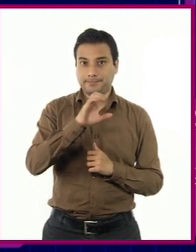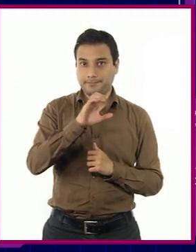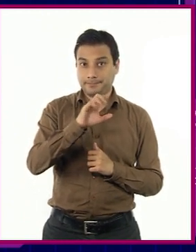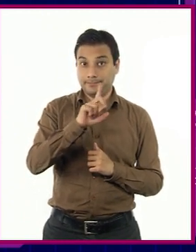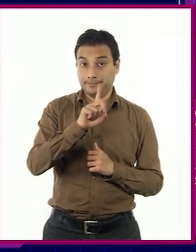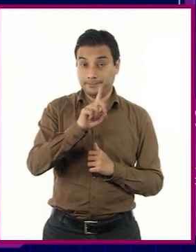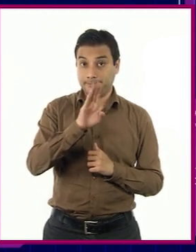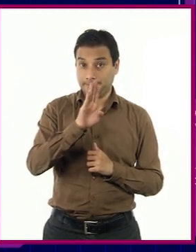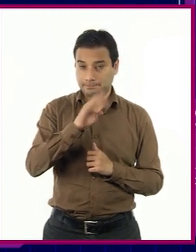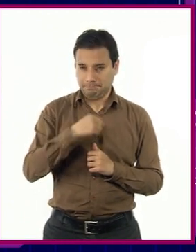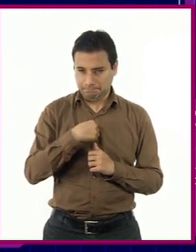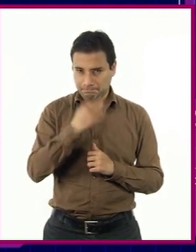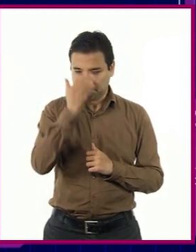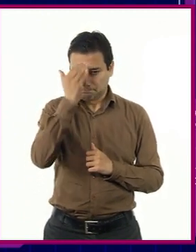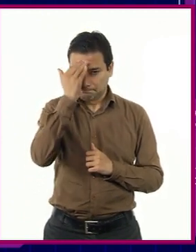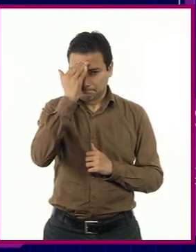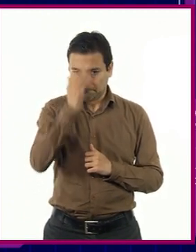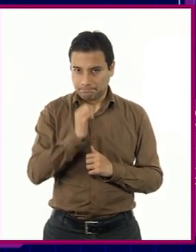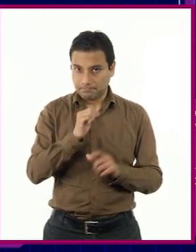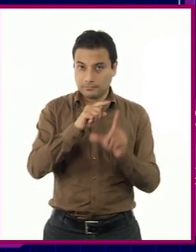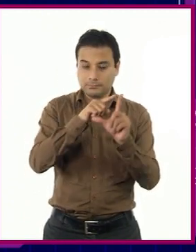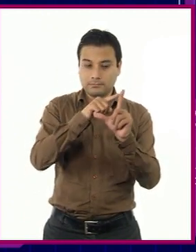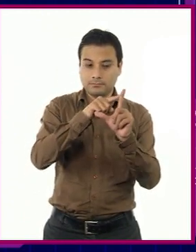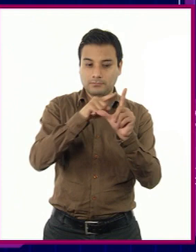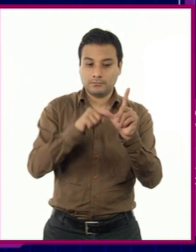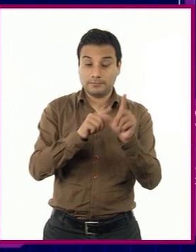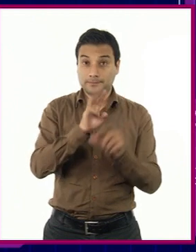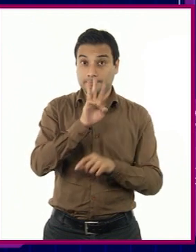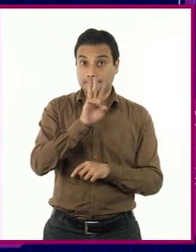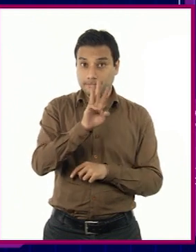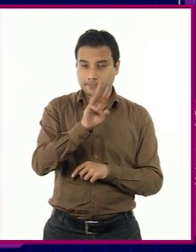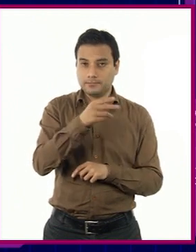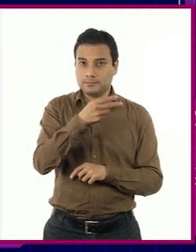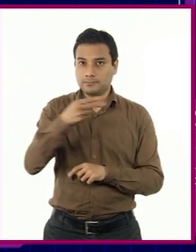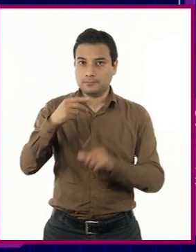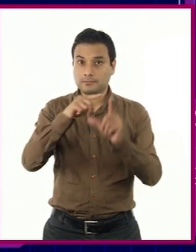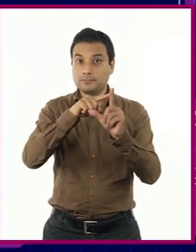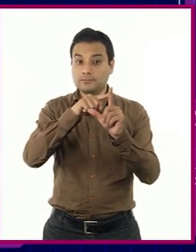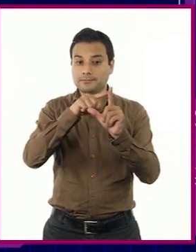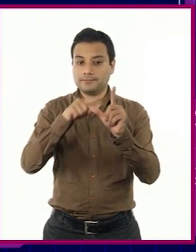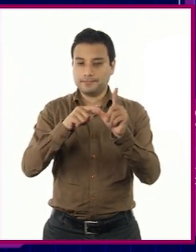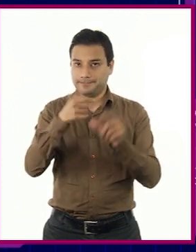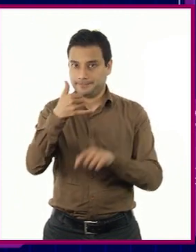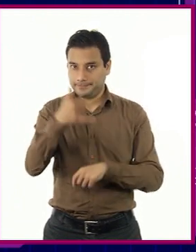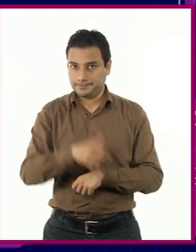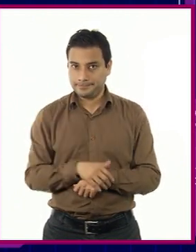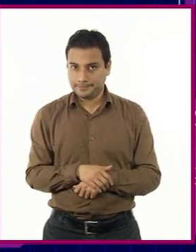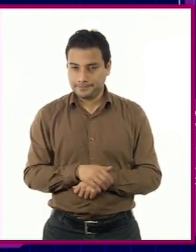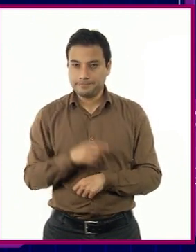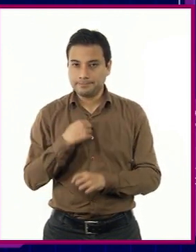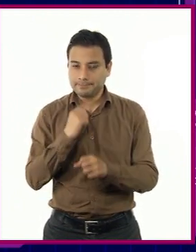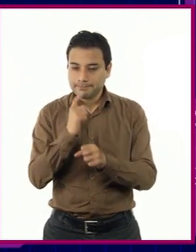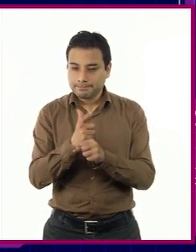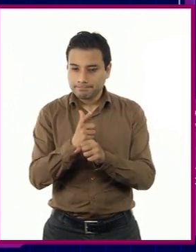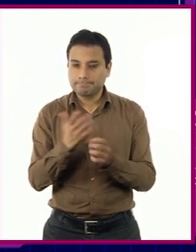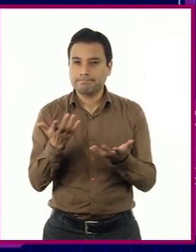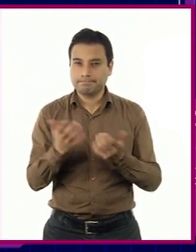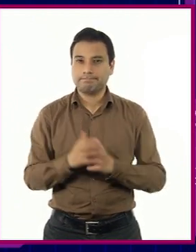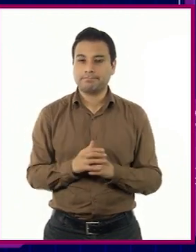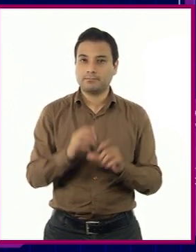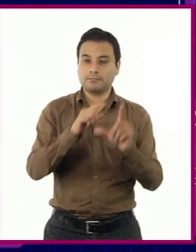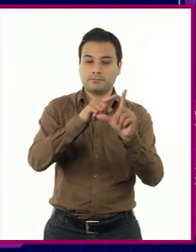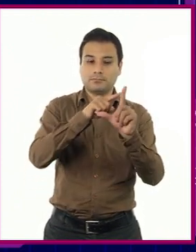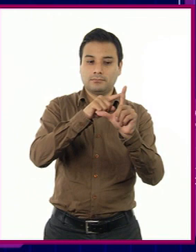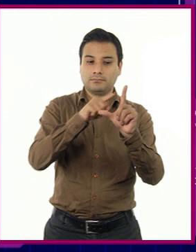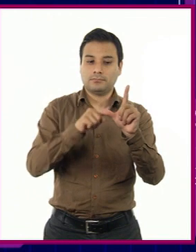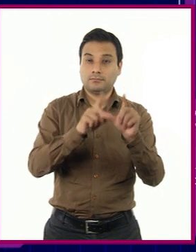ACDB es que el ángulo W es igual al ángulo Y. Así podemos deducir que si el ángulo